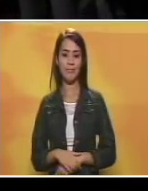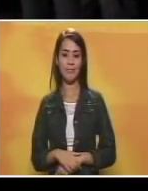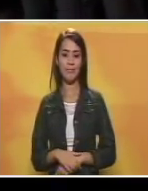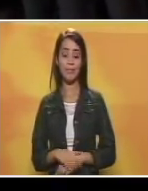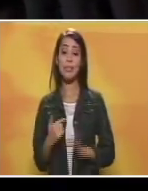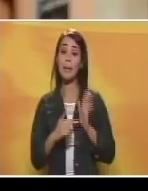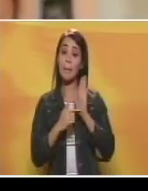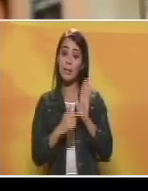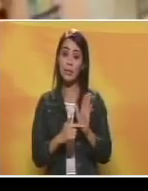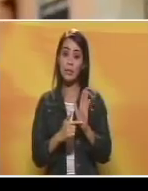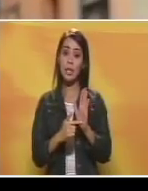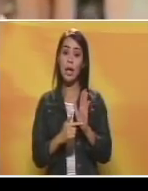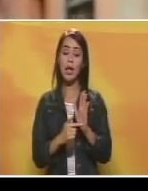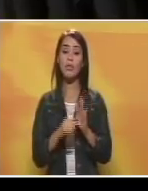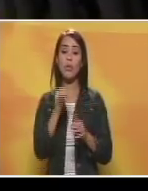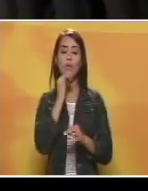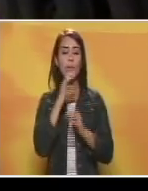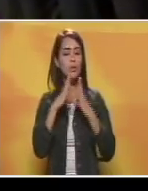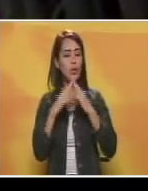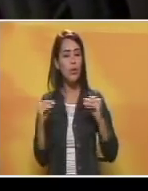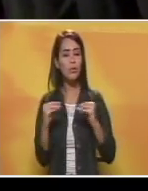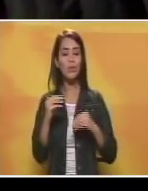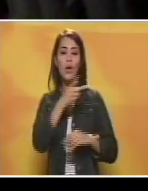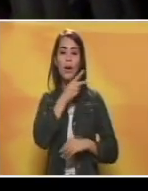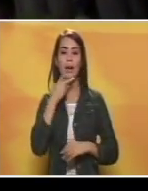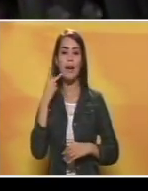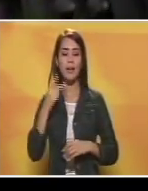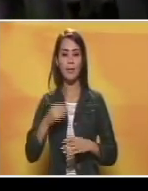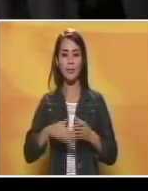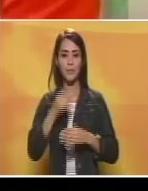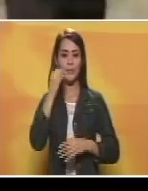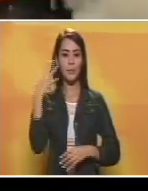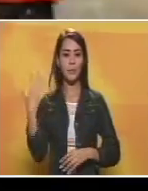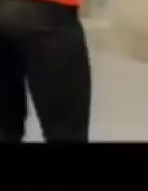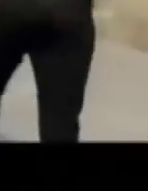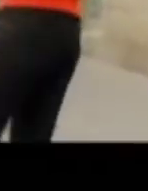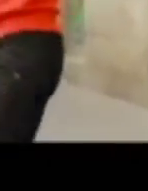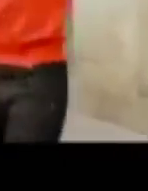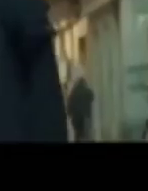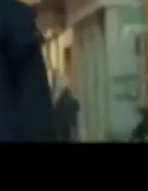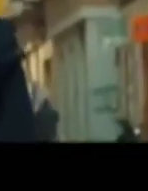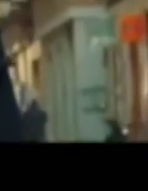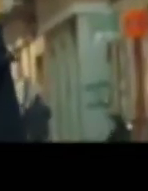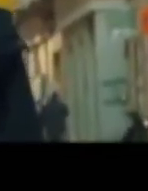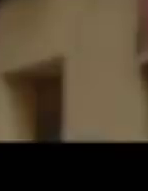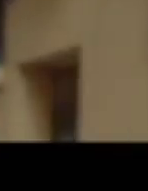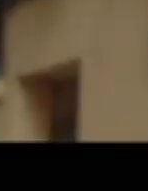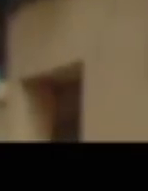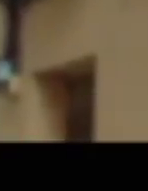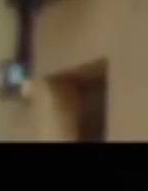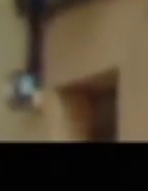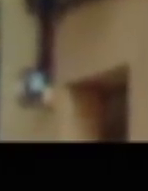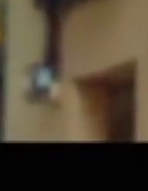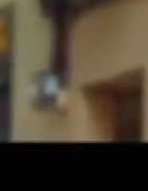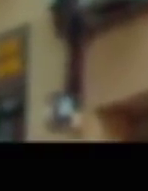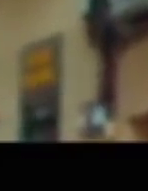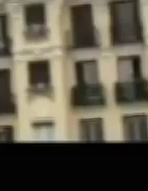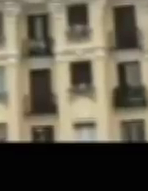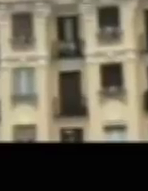estarán presentando detalles de todo esto. Carielis Cuadros en Estrenos y Estrellas.